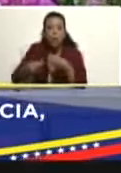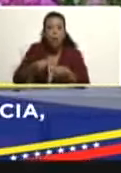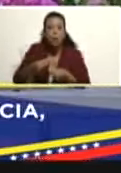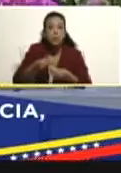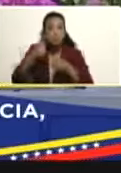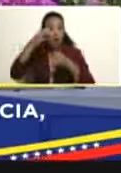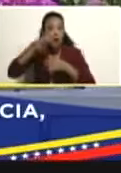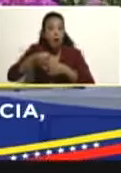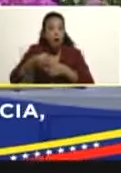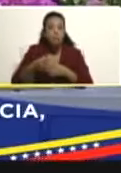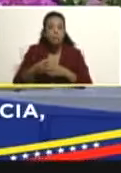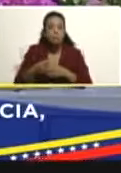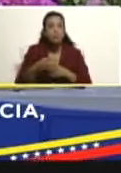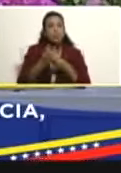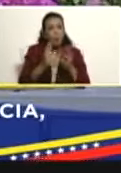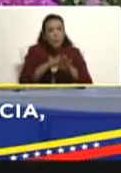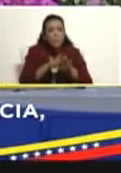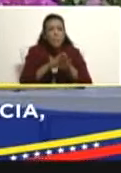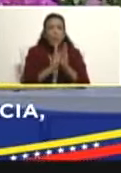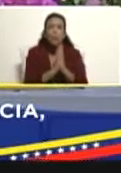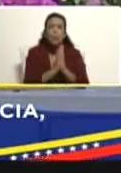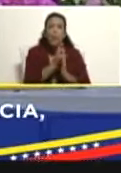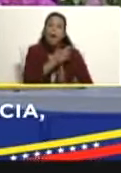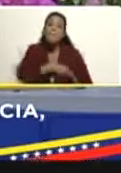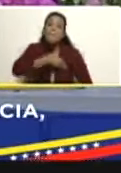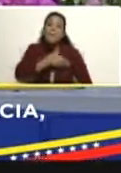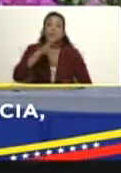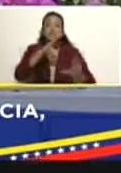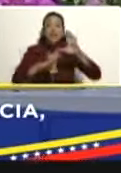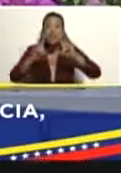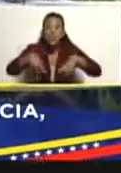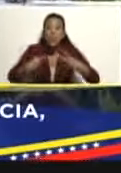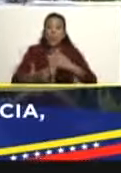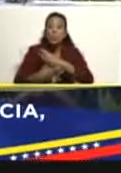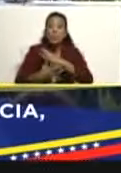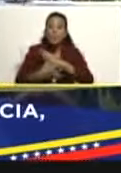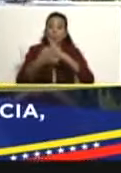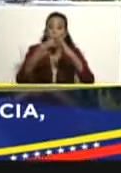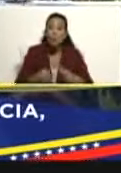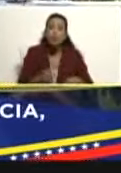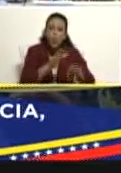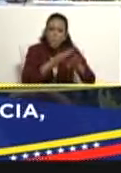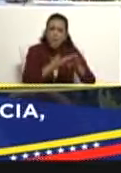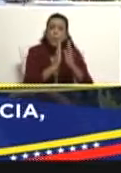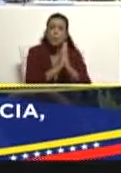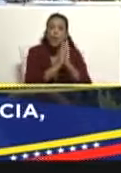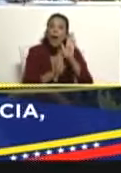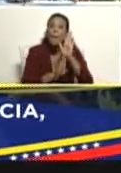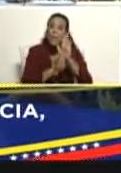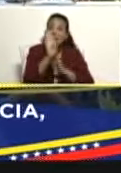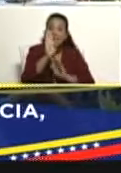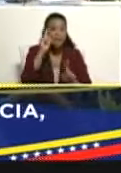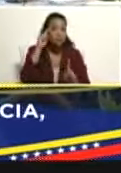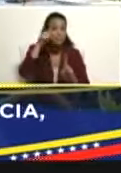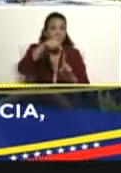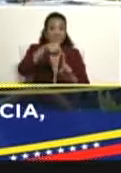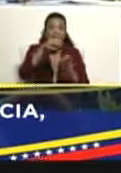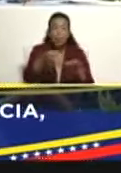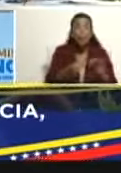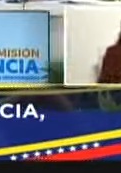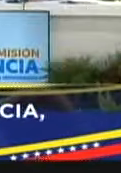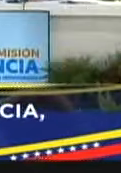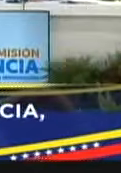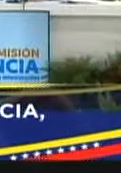Y yo les pido en especial a la gran misión Ciencia, Innovación y Tecnología, avancemos en el camino de